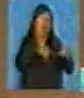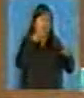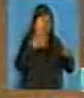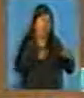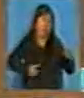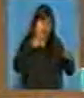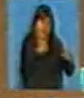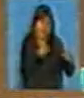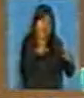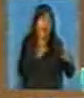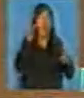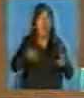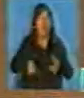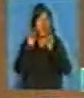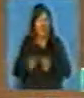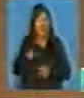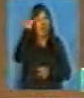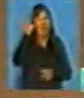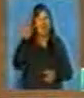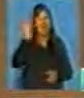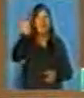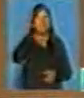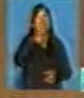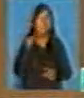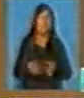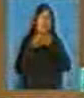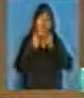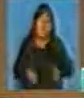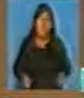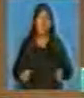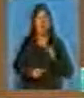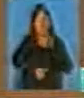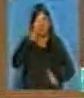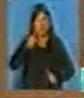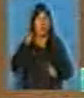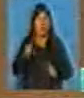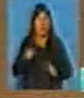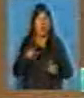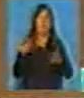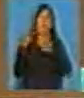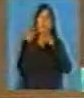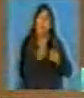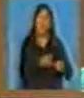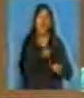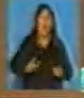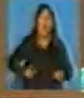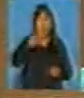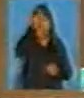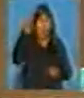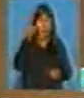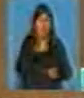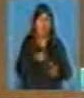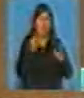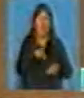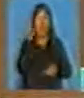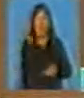provincia de Jujuy, un triunfo y un espaldarazo, ¿no? Un respaldo para el gobernador Gerardo Morales y para el proyecto